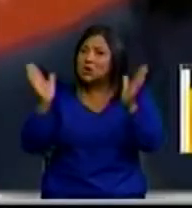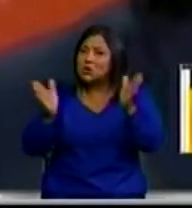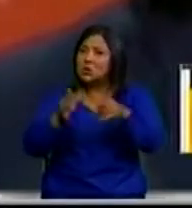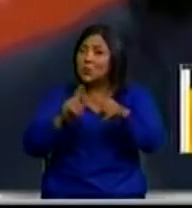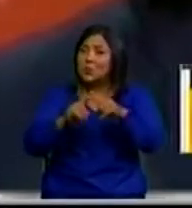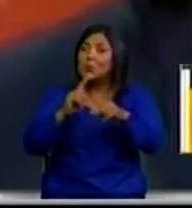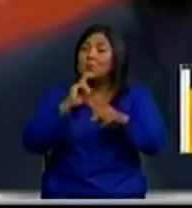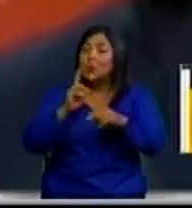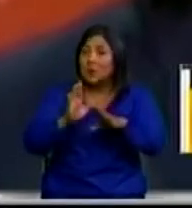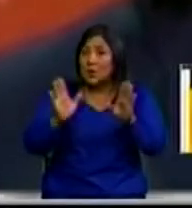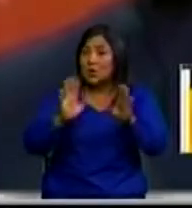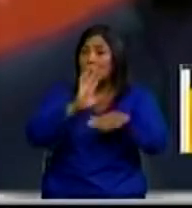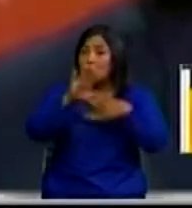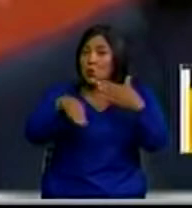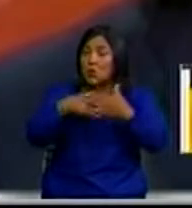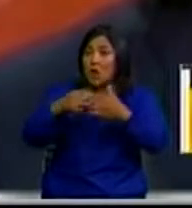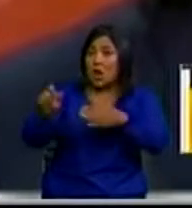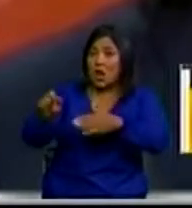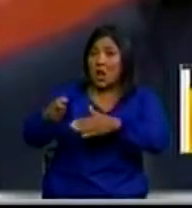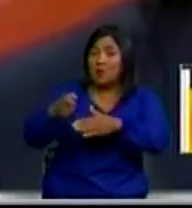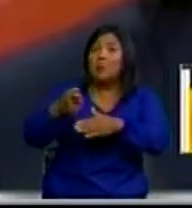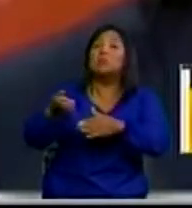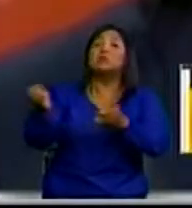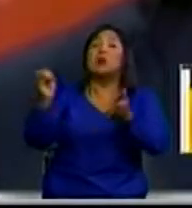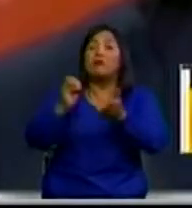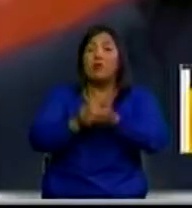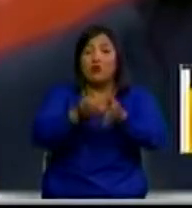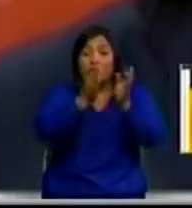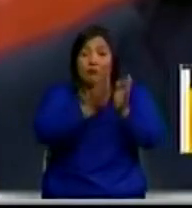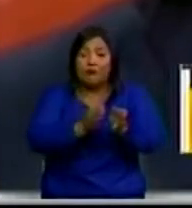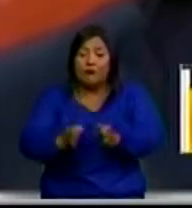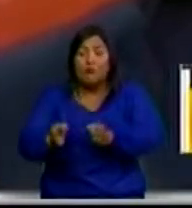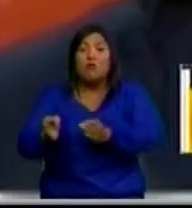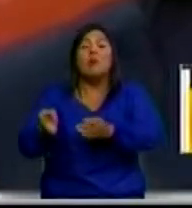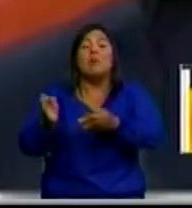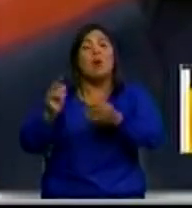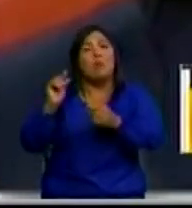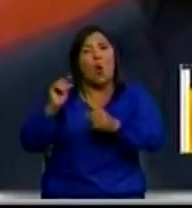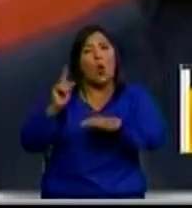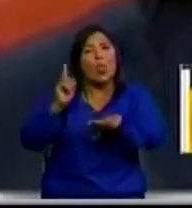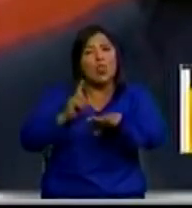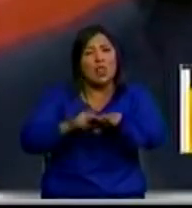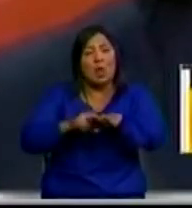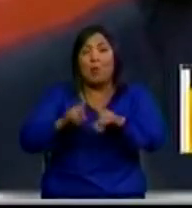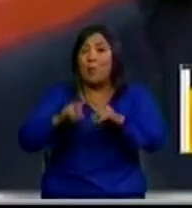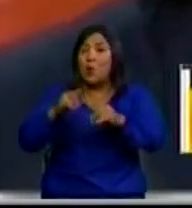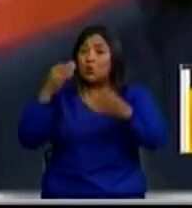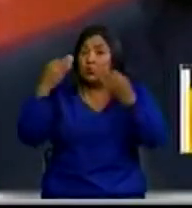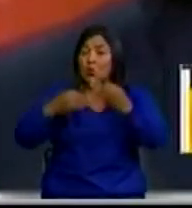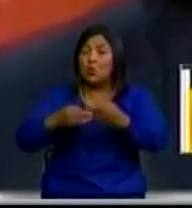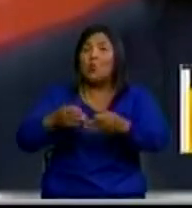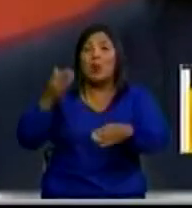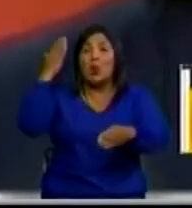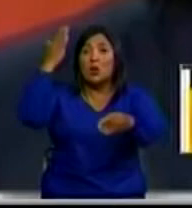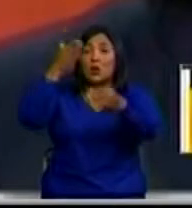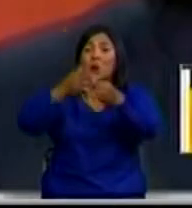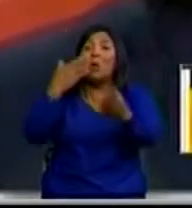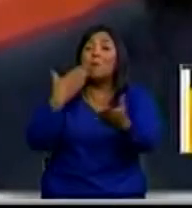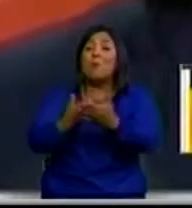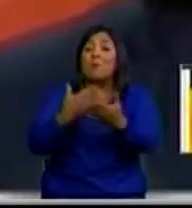las frecuencias que hayan sido emitidas de forma temporal y que no cumple como objetivo de prueba de seña